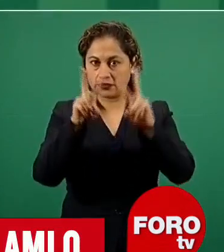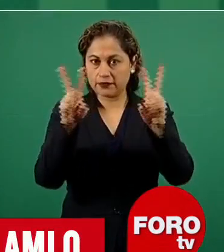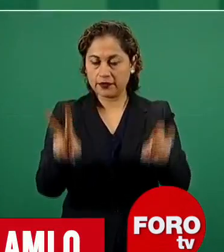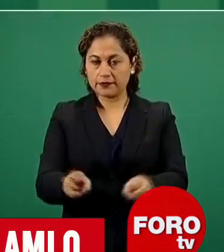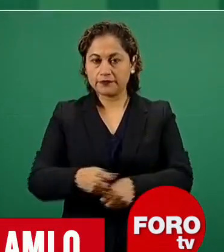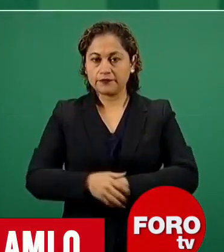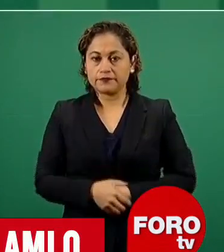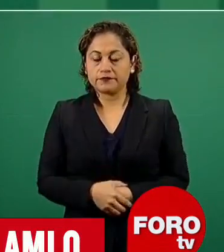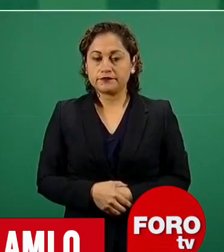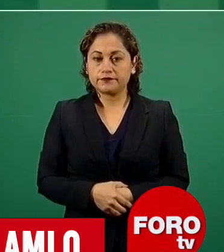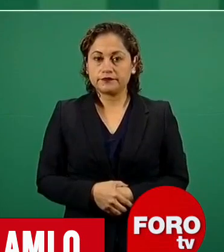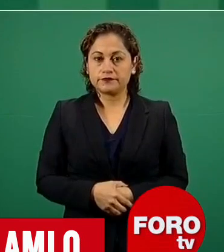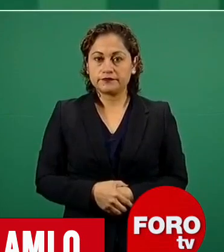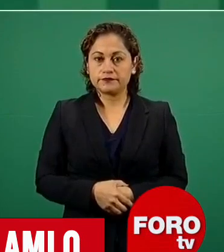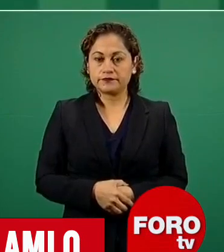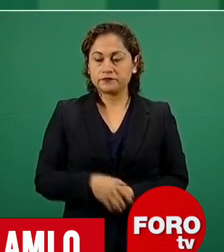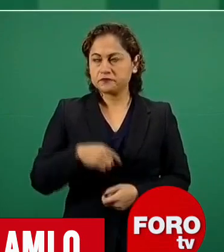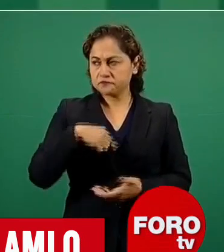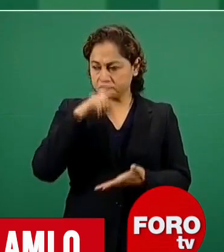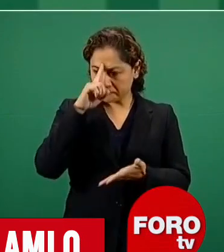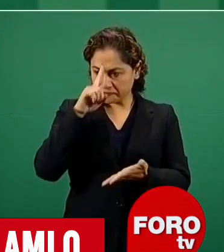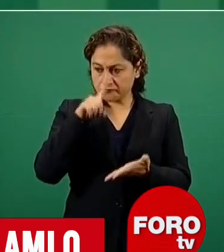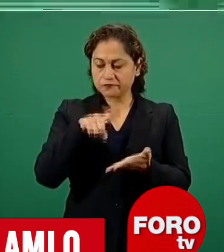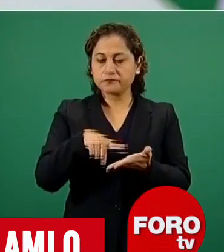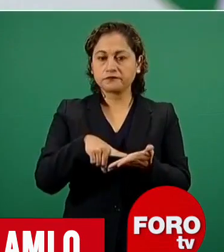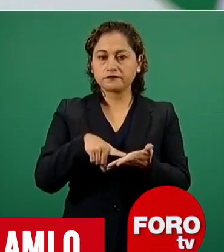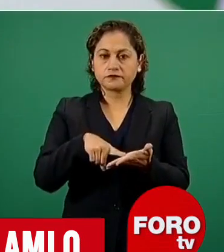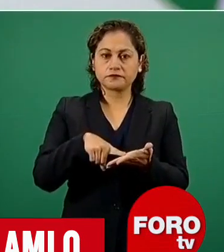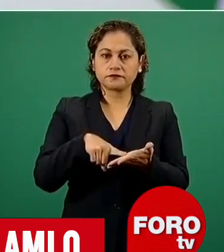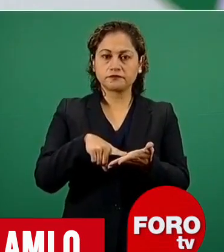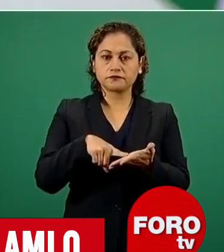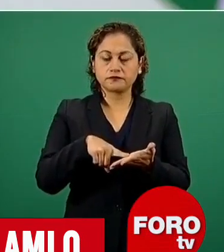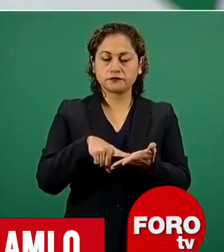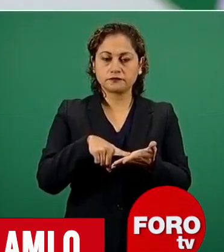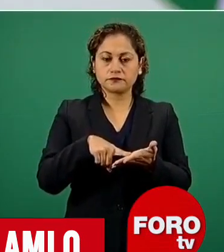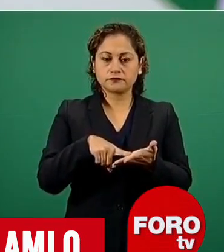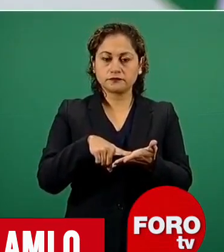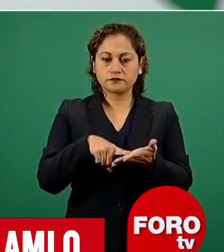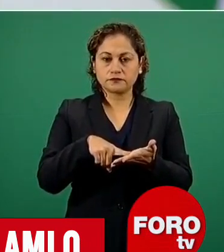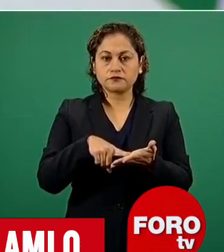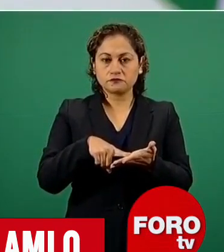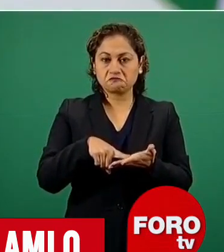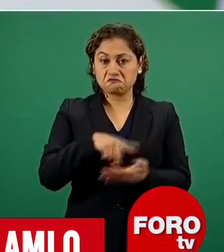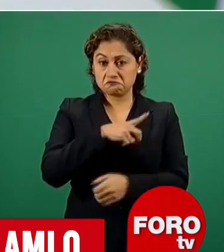También afirmó que México hará todo lo posible porque se vacune a los migrantes mexicanos.